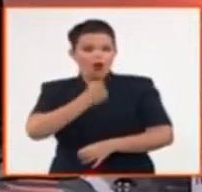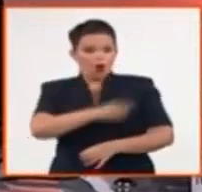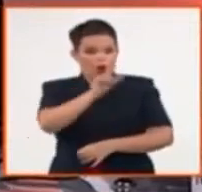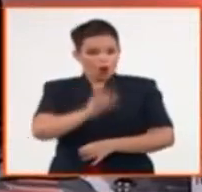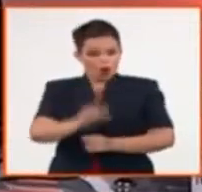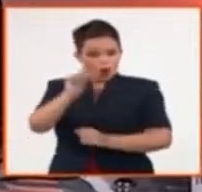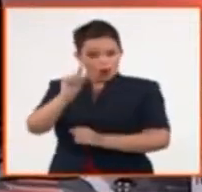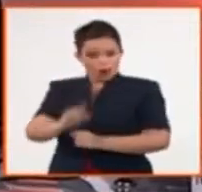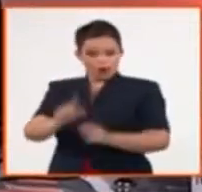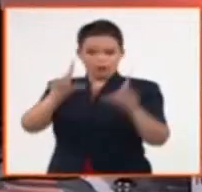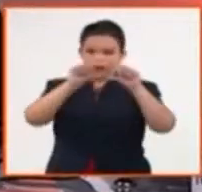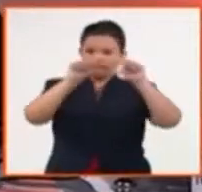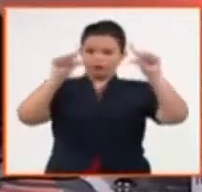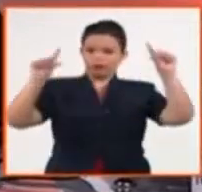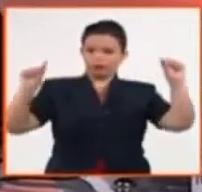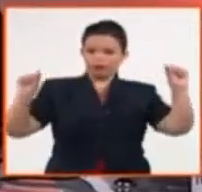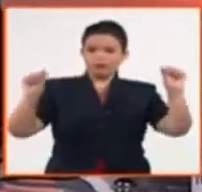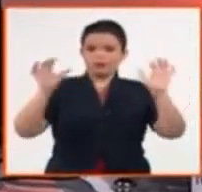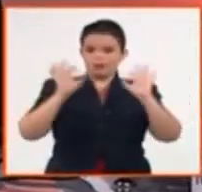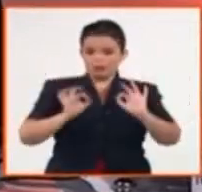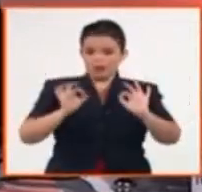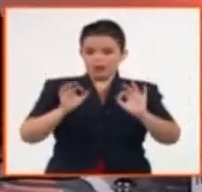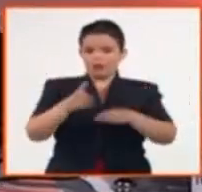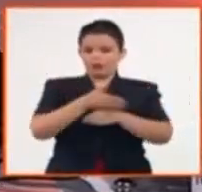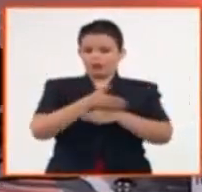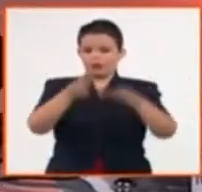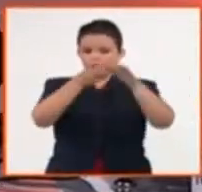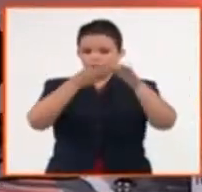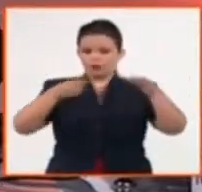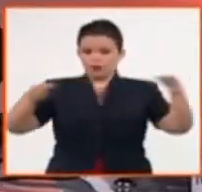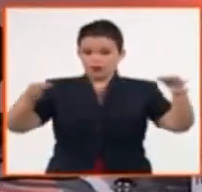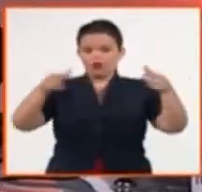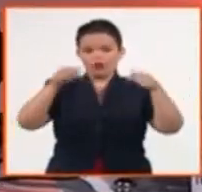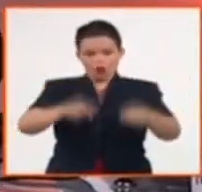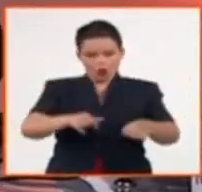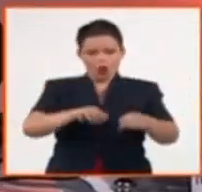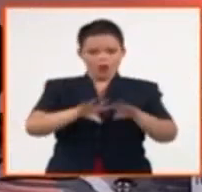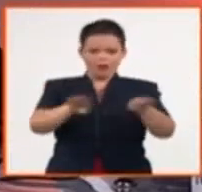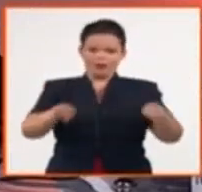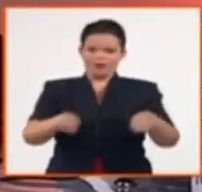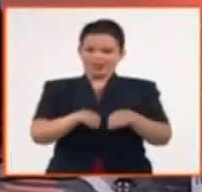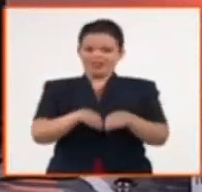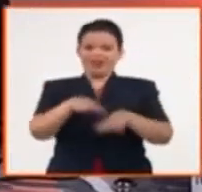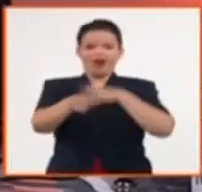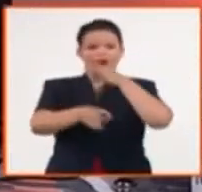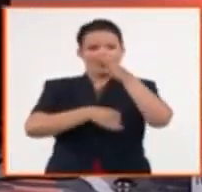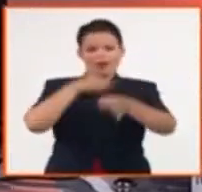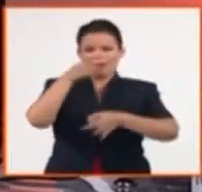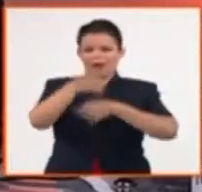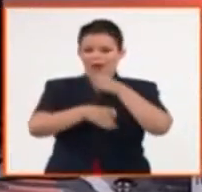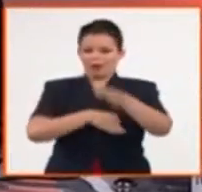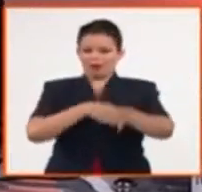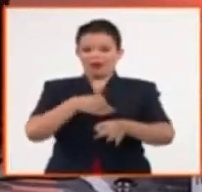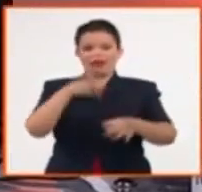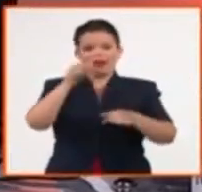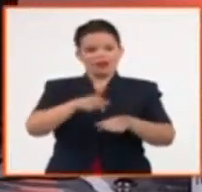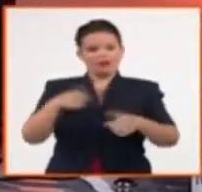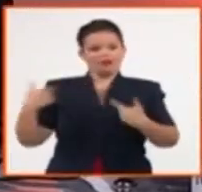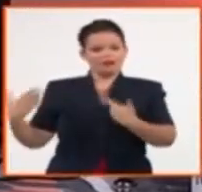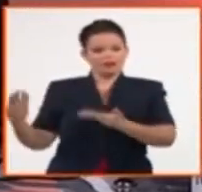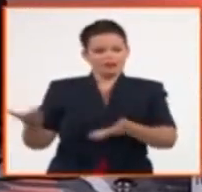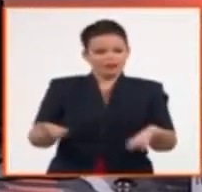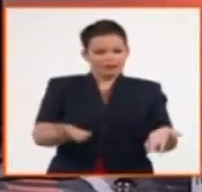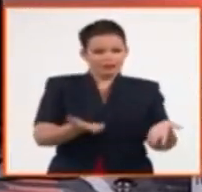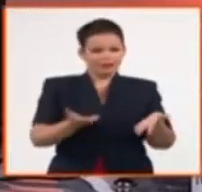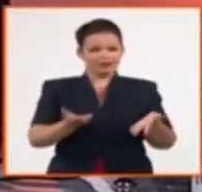está extendiendo a cada uno de los rincones de la nación, estaremos hablando hoy en nuestra mesa redonda, que tengo el placer de estar compartiendo con